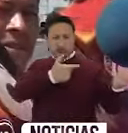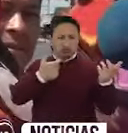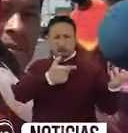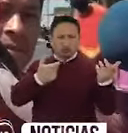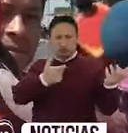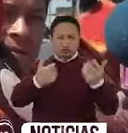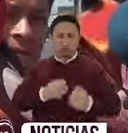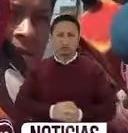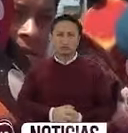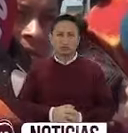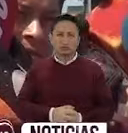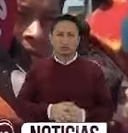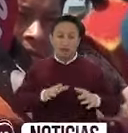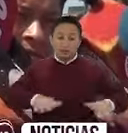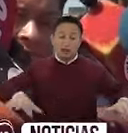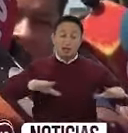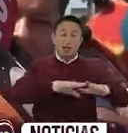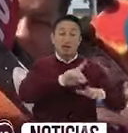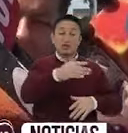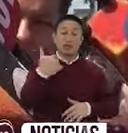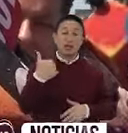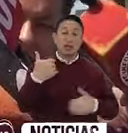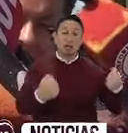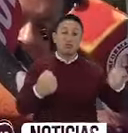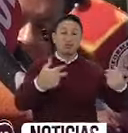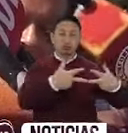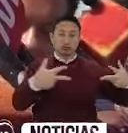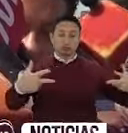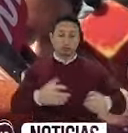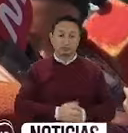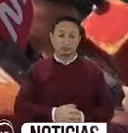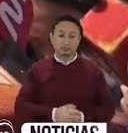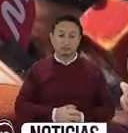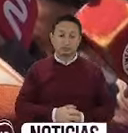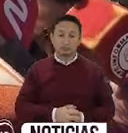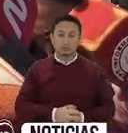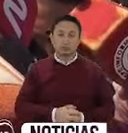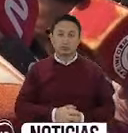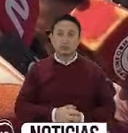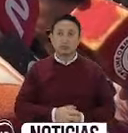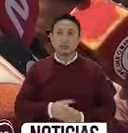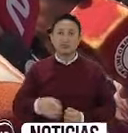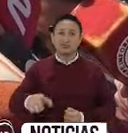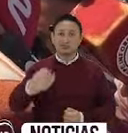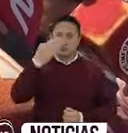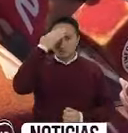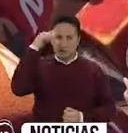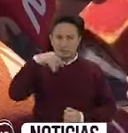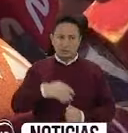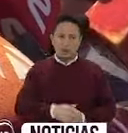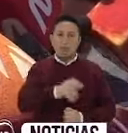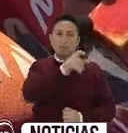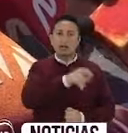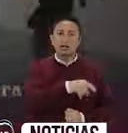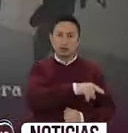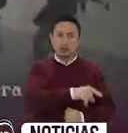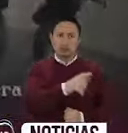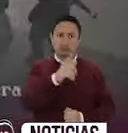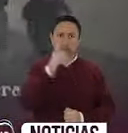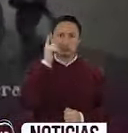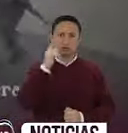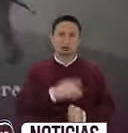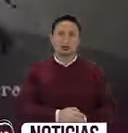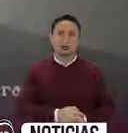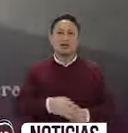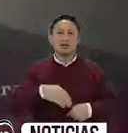situación logística que utilizaron, iban detrás de un objetivo de alto valor para ellos. La